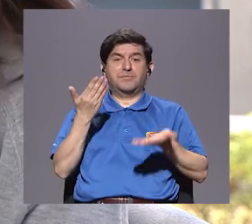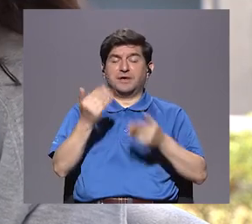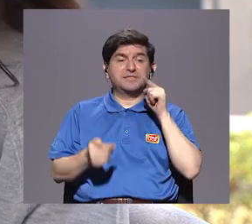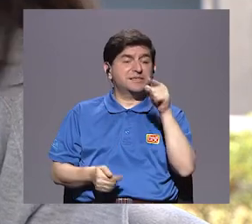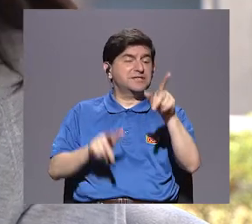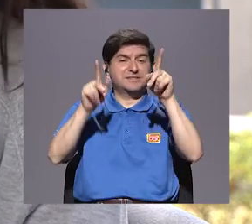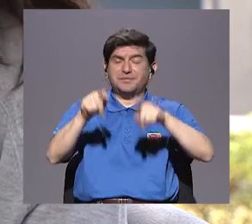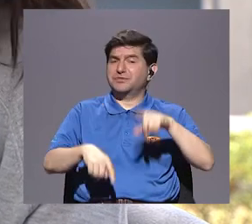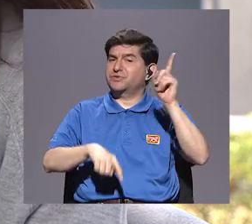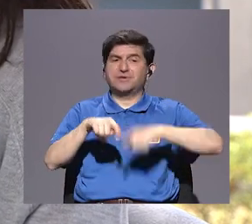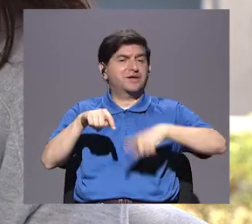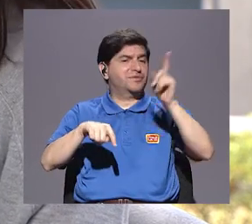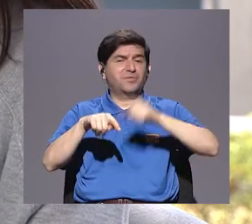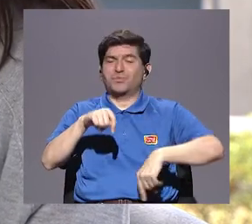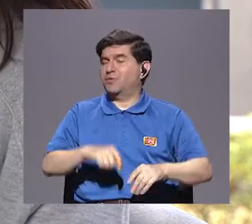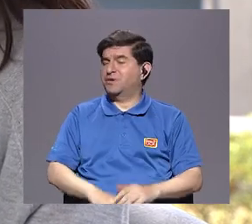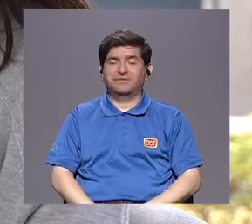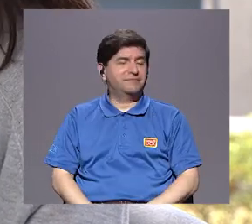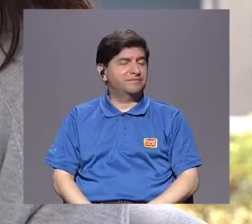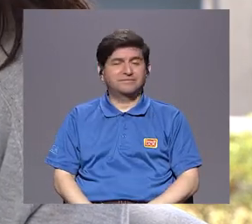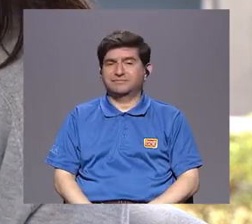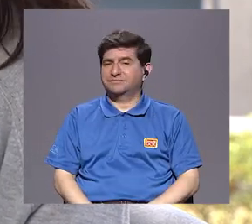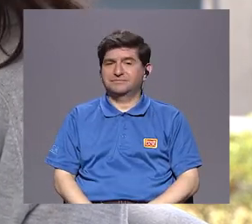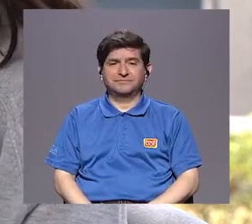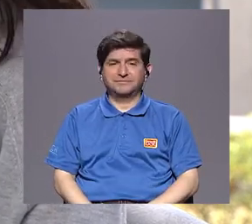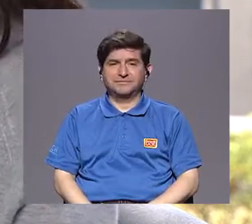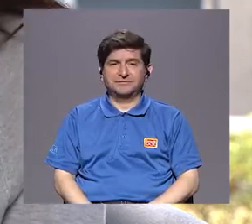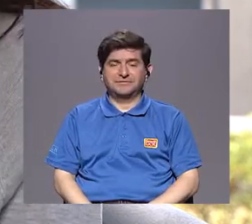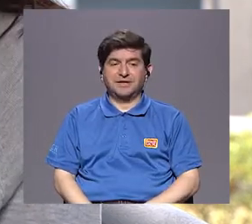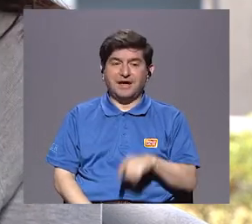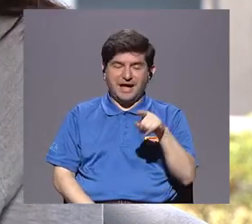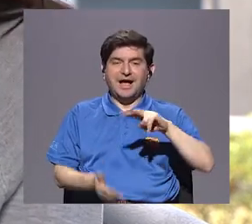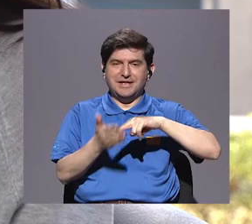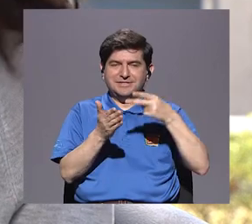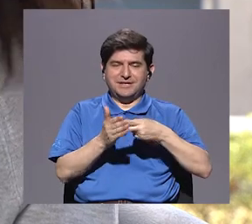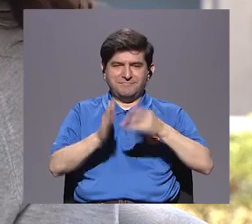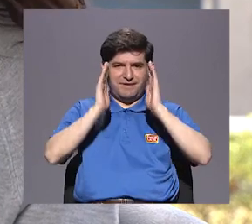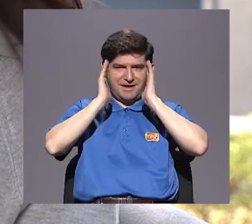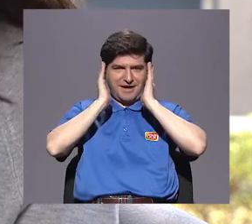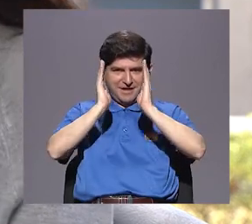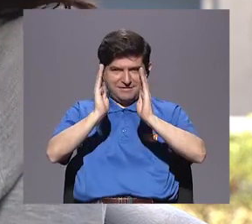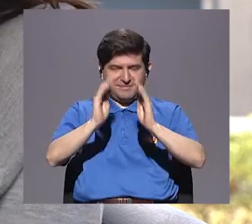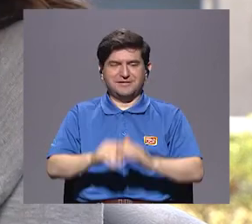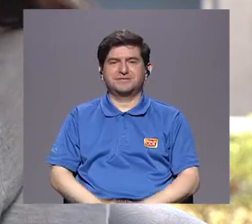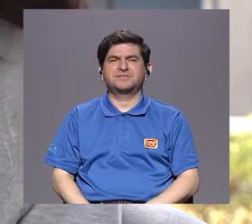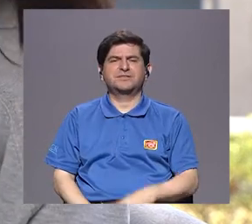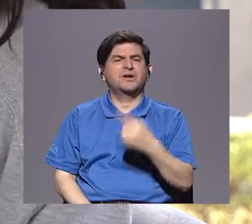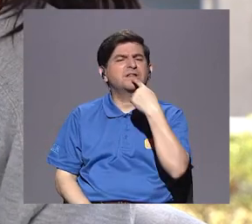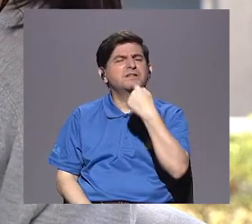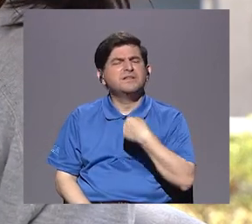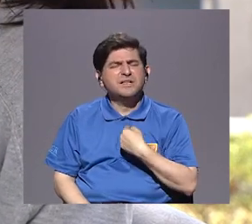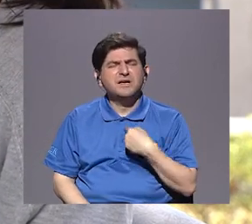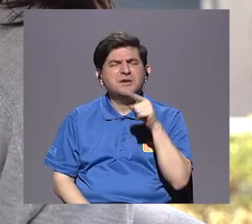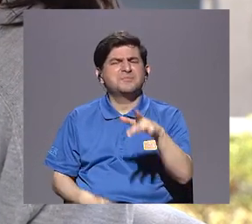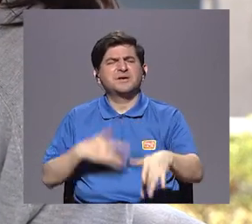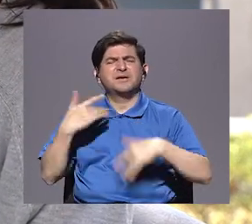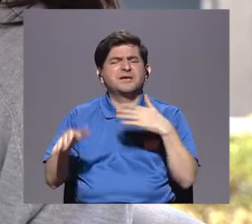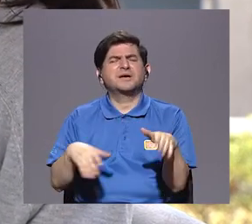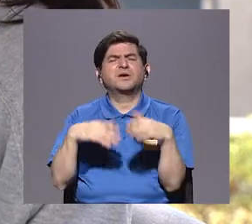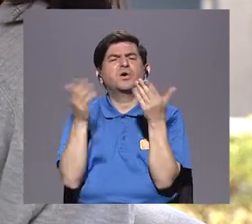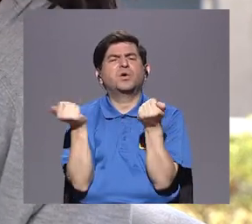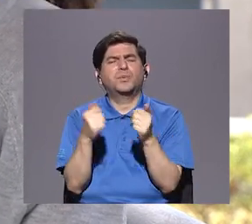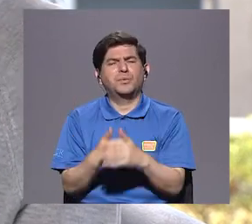mejor el otro no lo puede resolver de esa forma. Eso es oír. Escuchar es decir, cuénteme más de cómo se